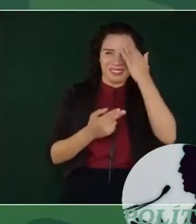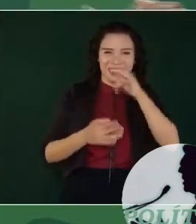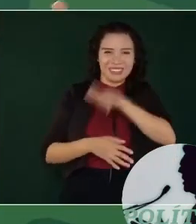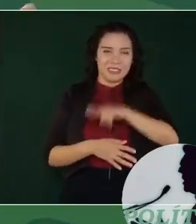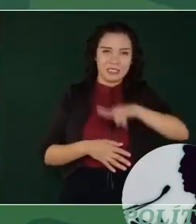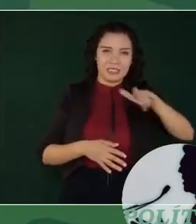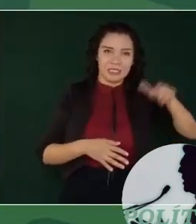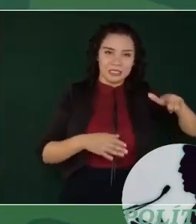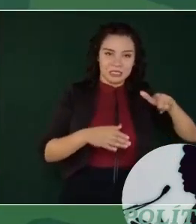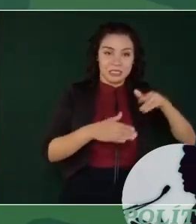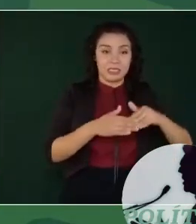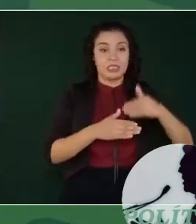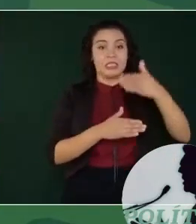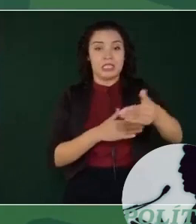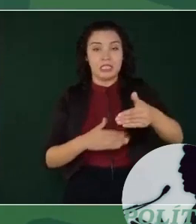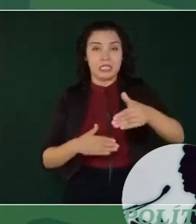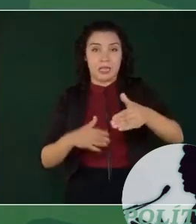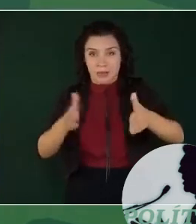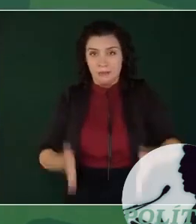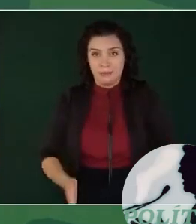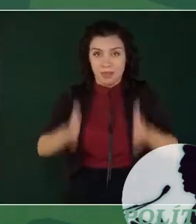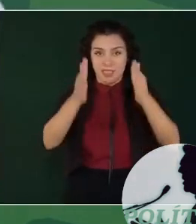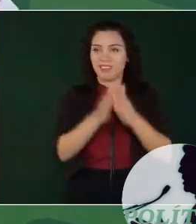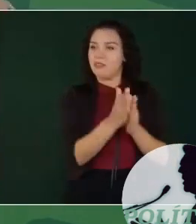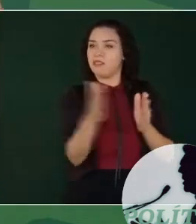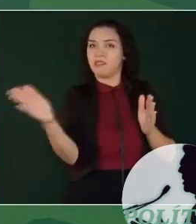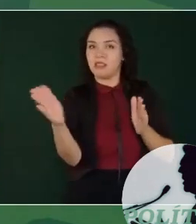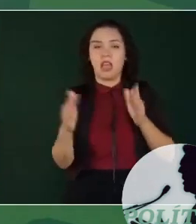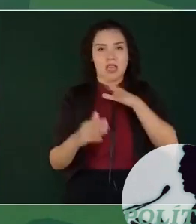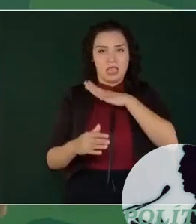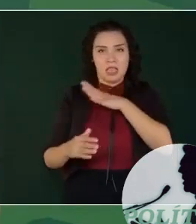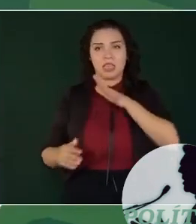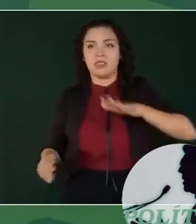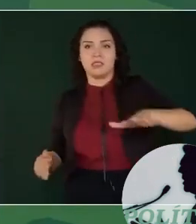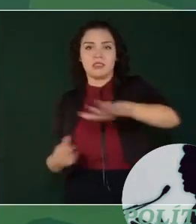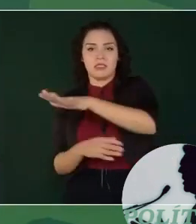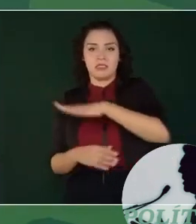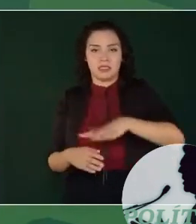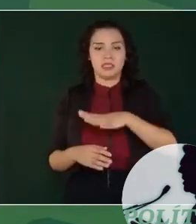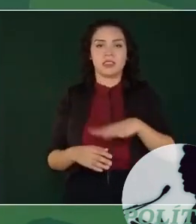la plancha del estacionamiento, viéndolo de frente a mano derecha, ahí es donde está una